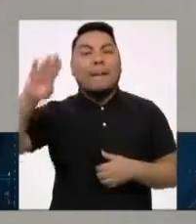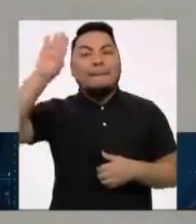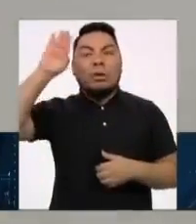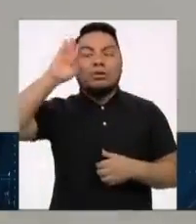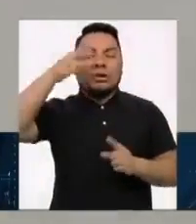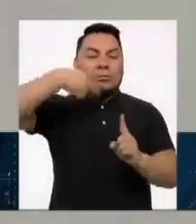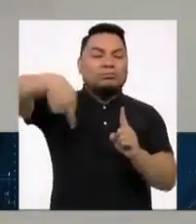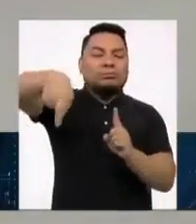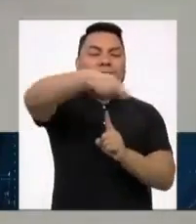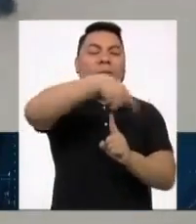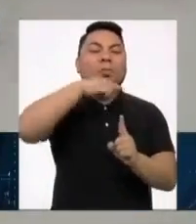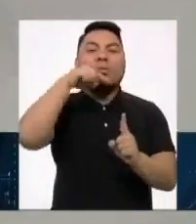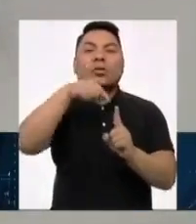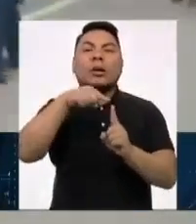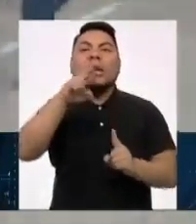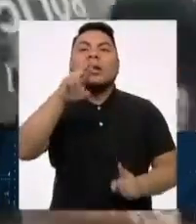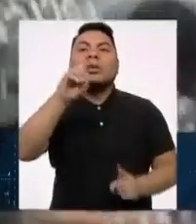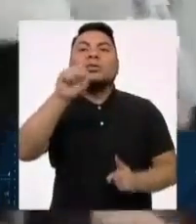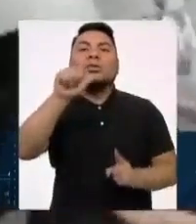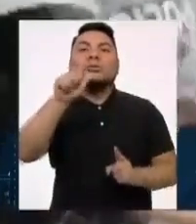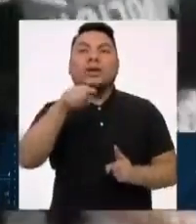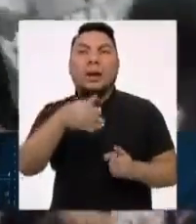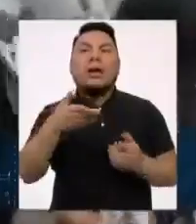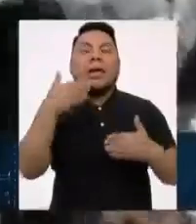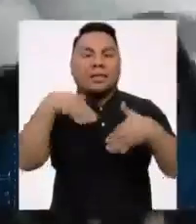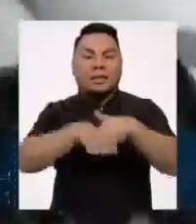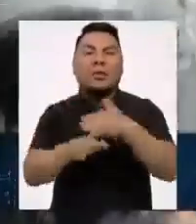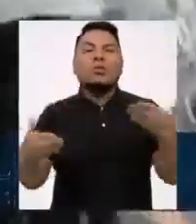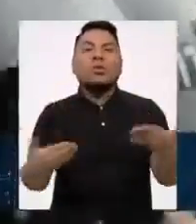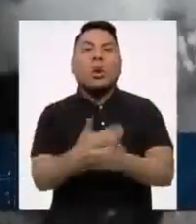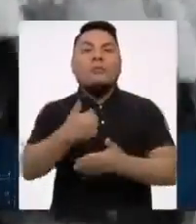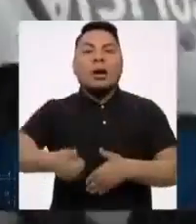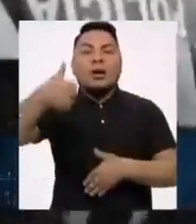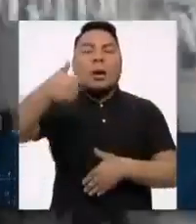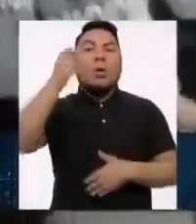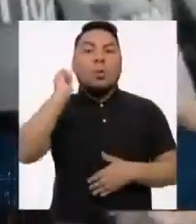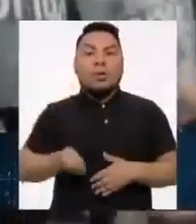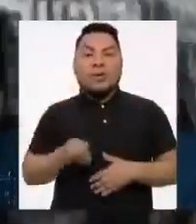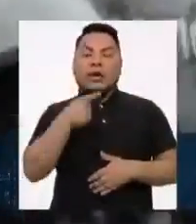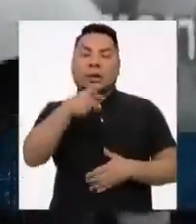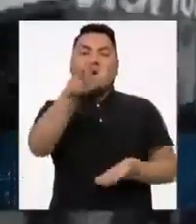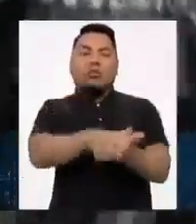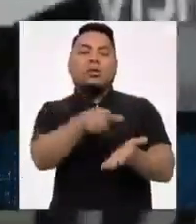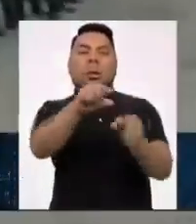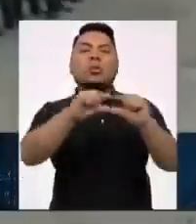Rosa Fernández, quien ingresó con las nuevas autoridades dispuestas por el Poder Judicial.